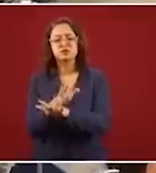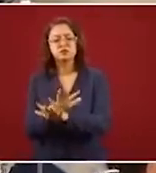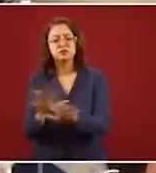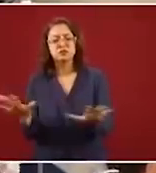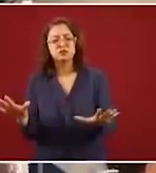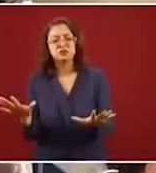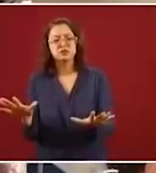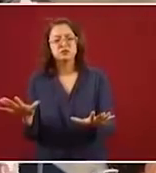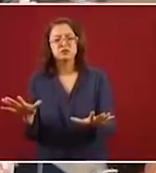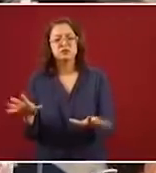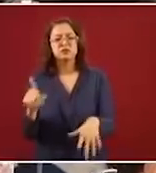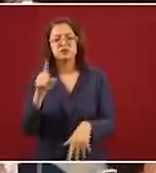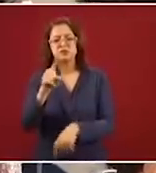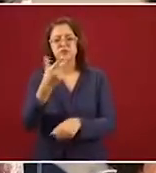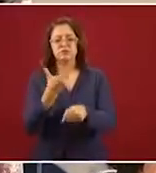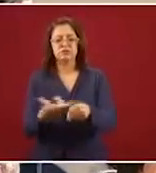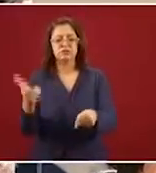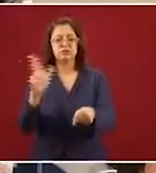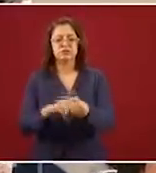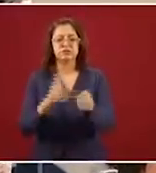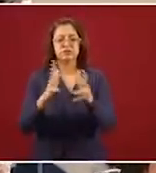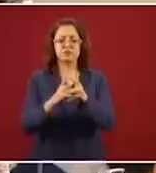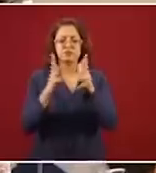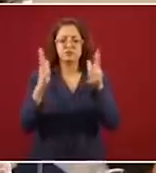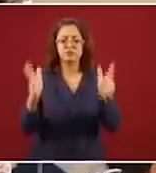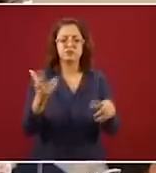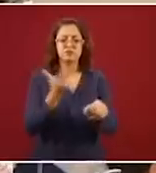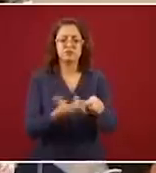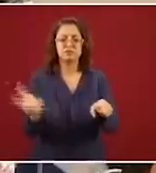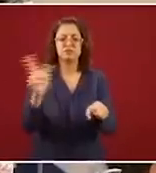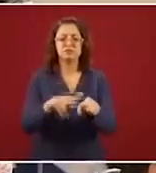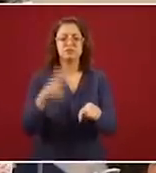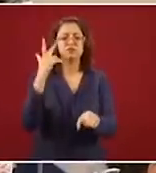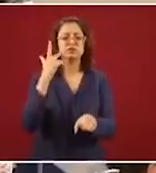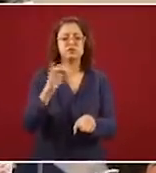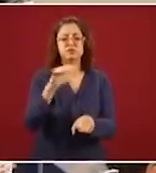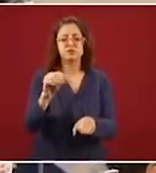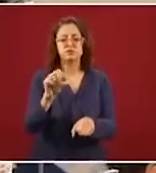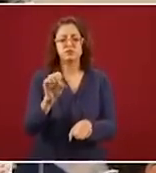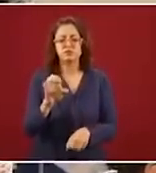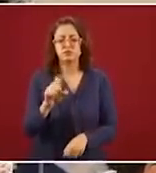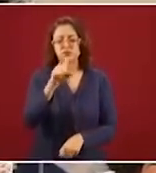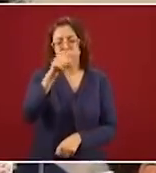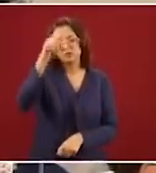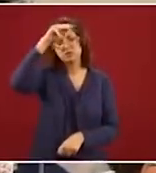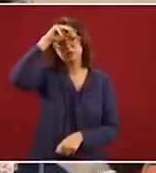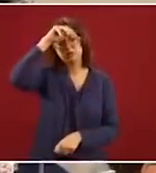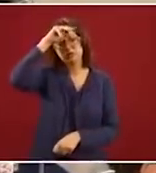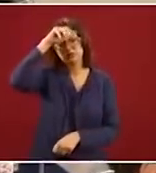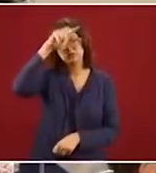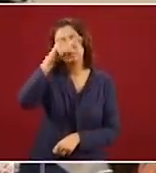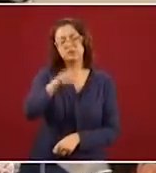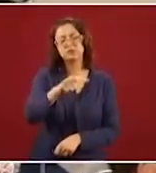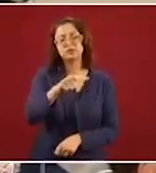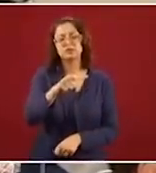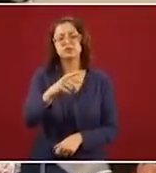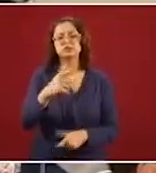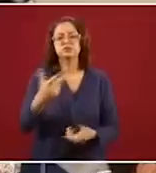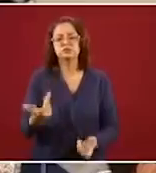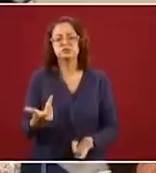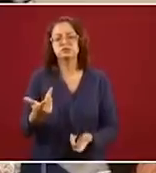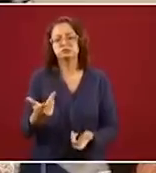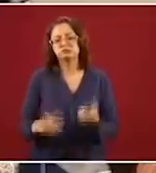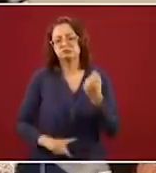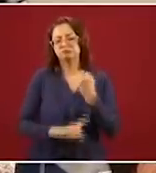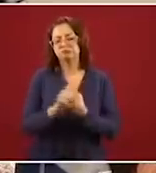de hospitales importantes como el San José, el Monterrey, y que tienen ese